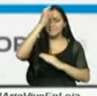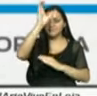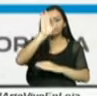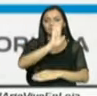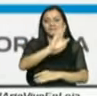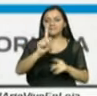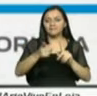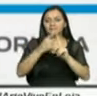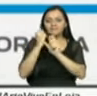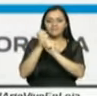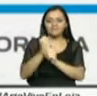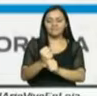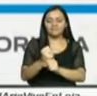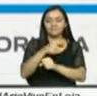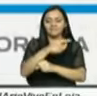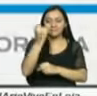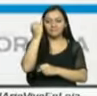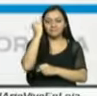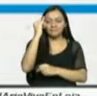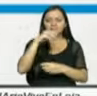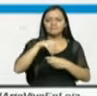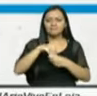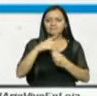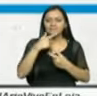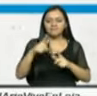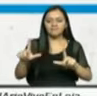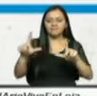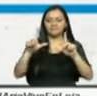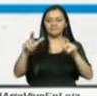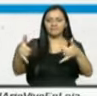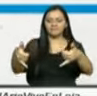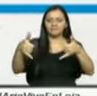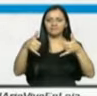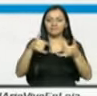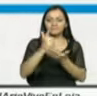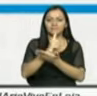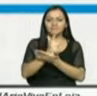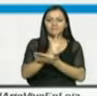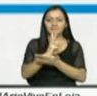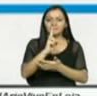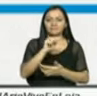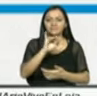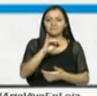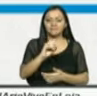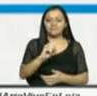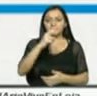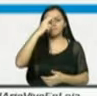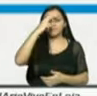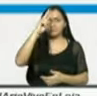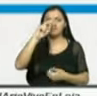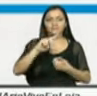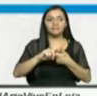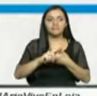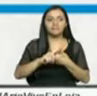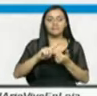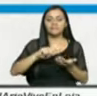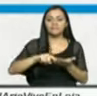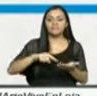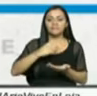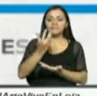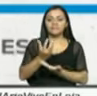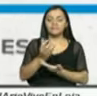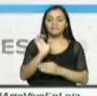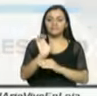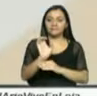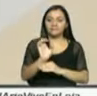Ecuatoriana. Además, recibió los premios literarios Benito Juárez en México y Eugenio Espejo en